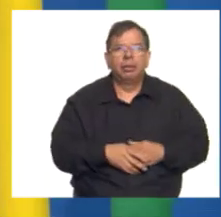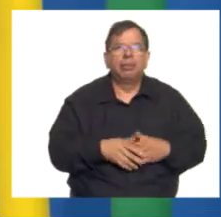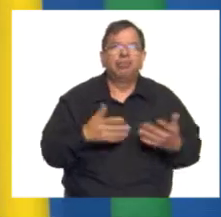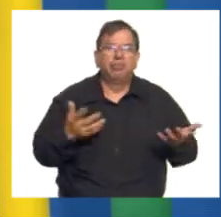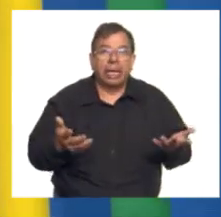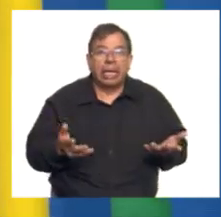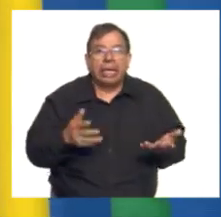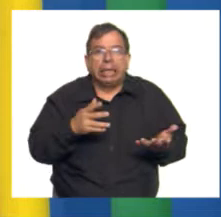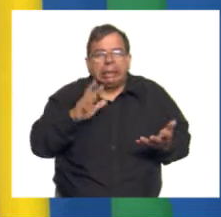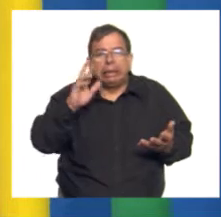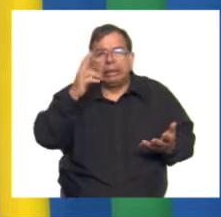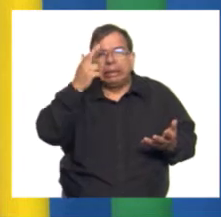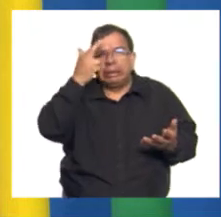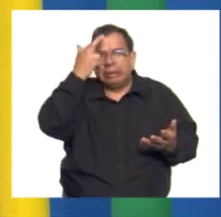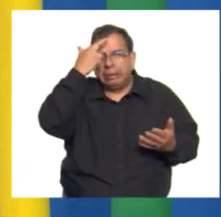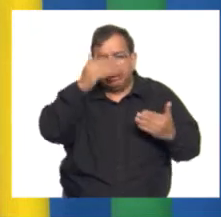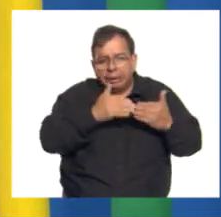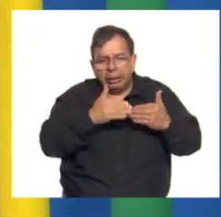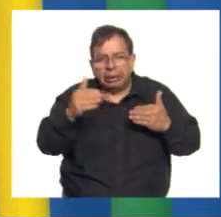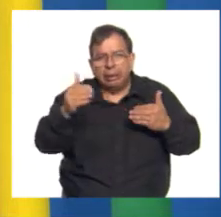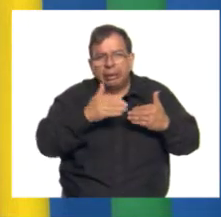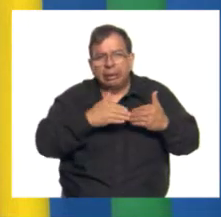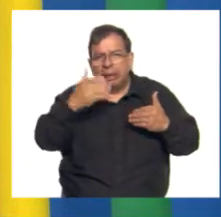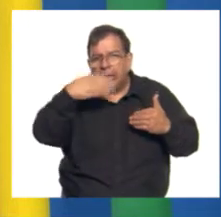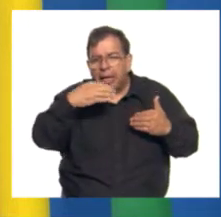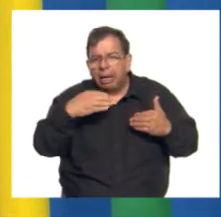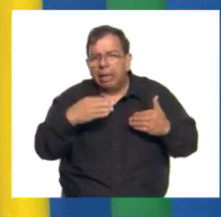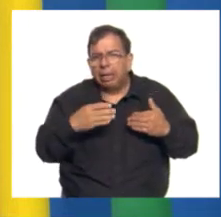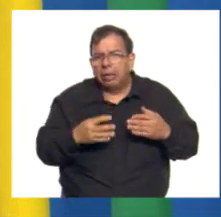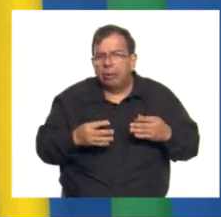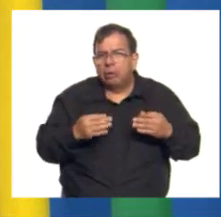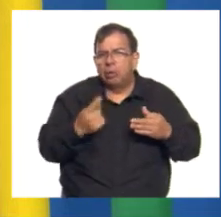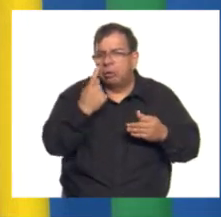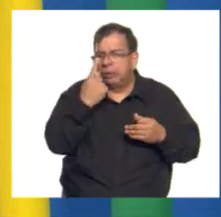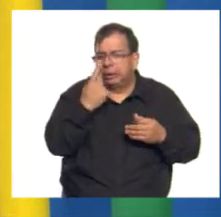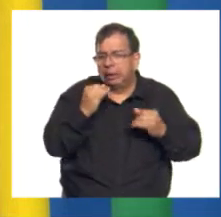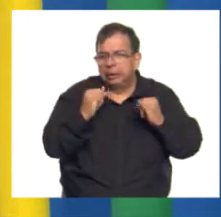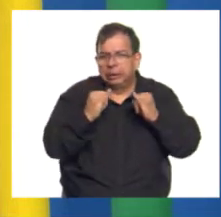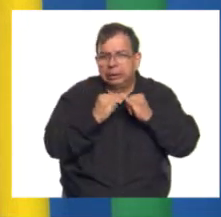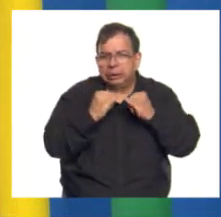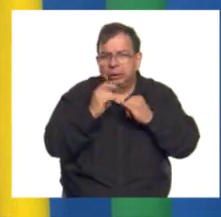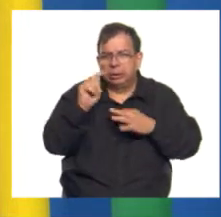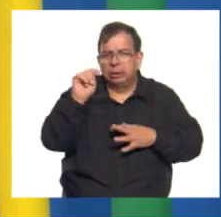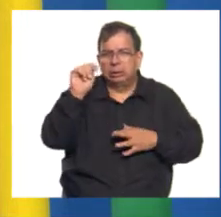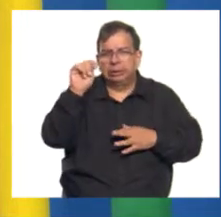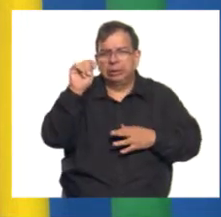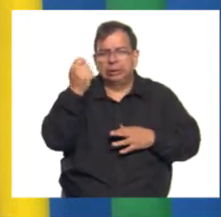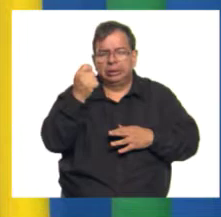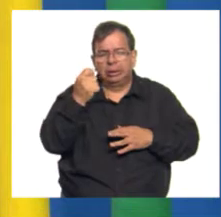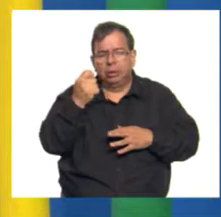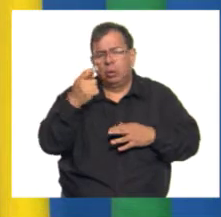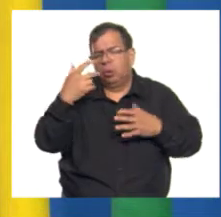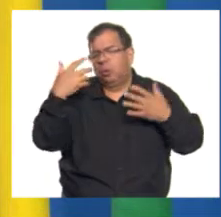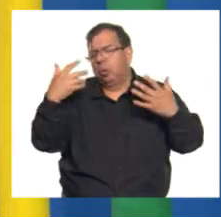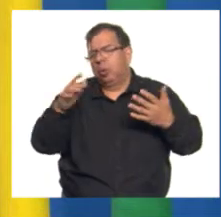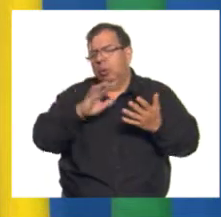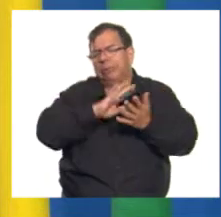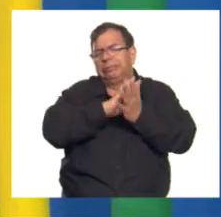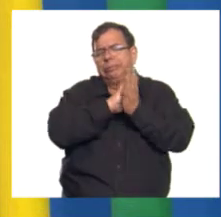también recuerdo que durante el periodo de Lázaro Cárdenas se fundó una institución de educación técnica que se convertiría en una de las